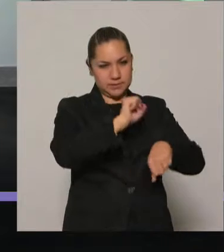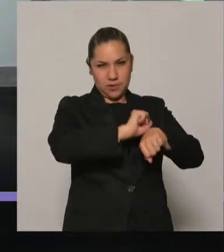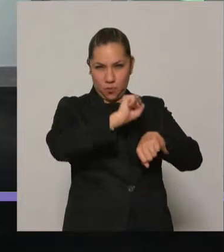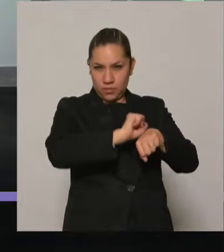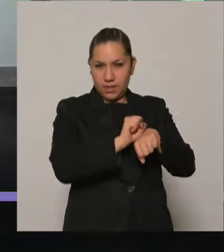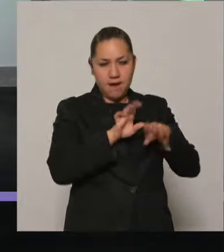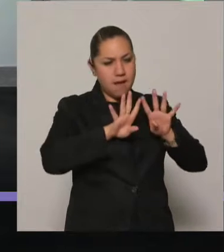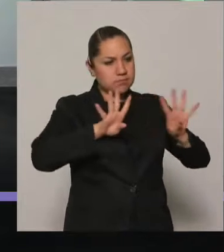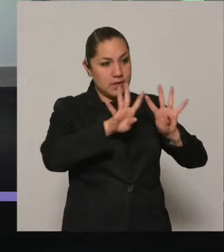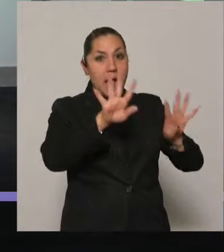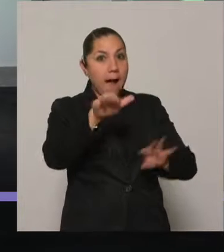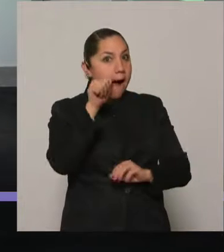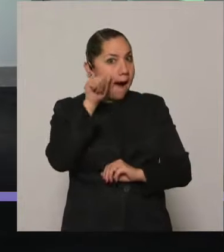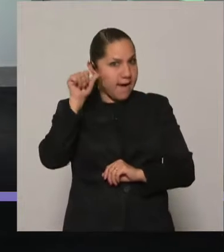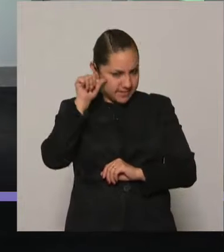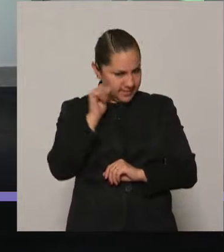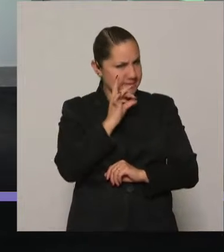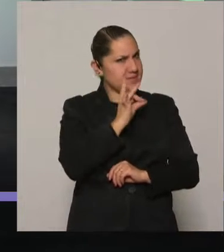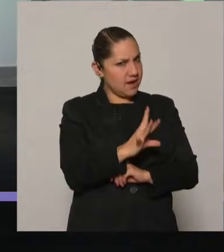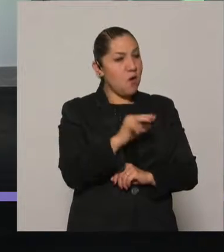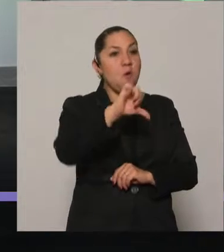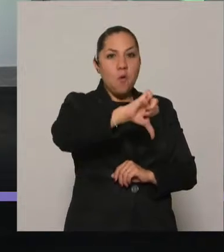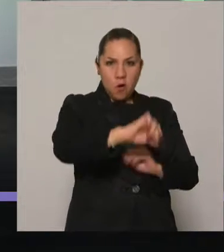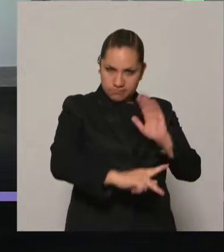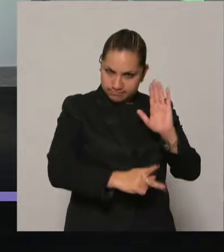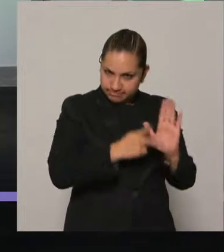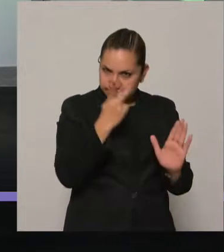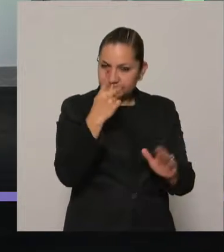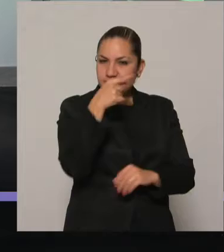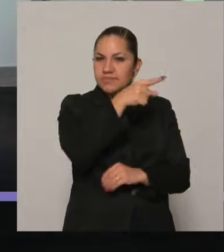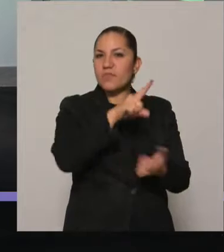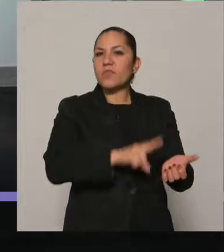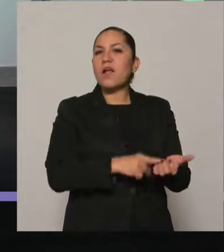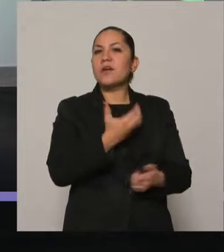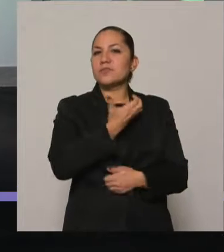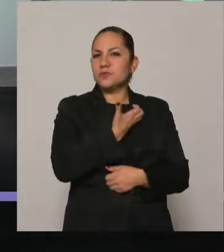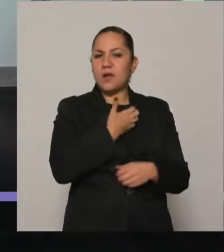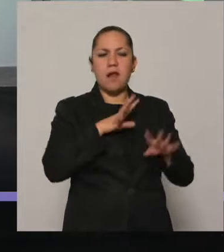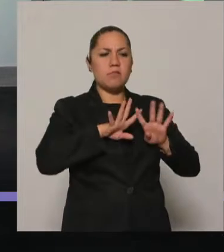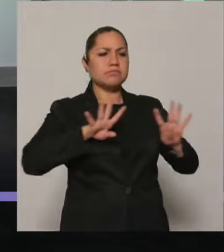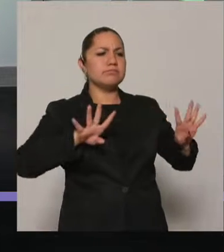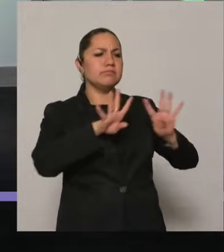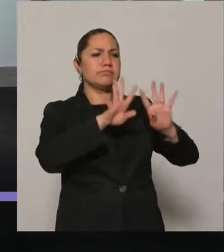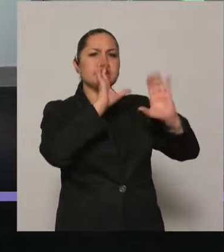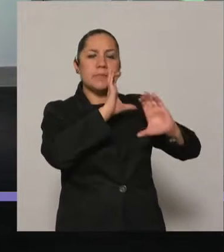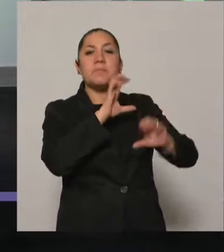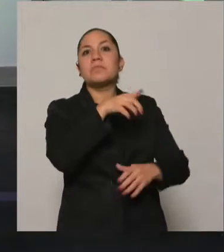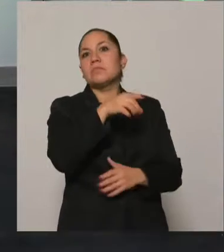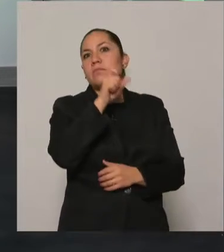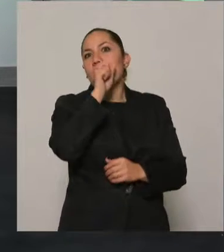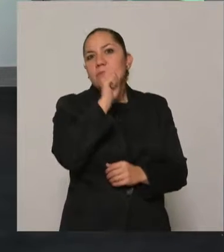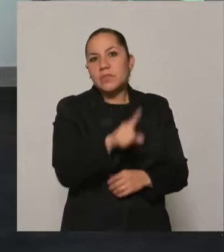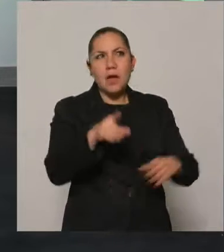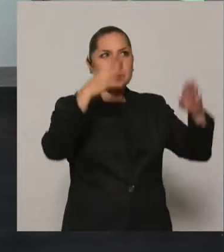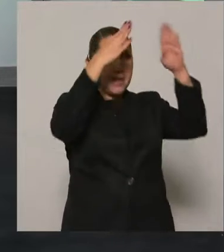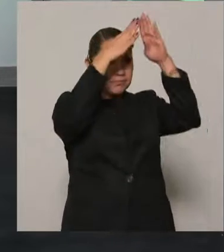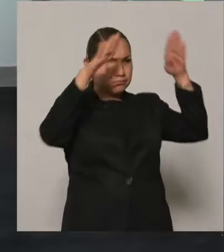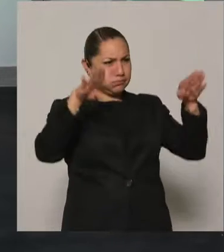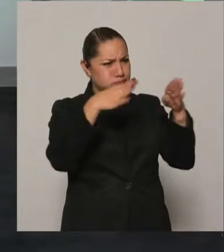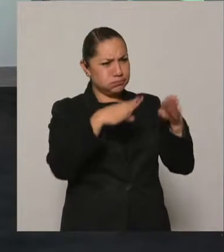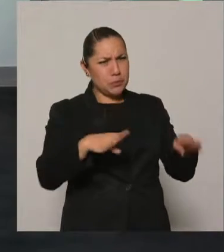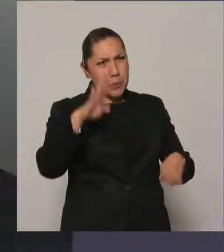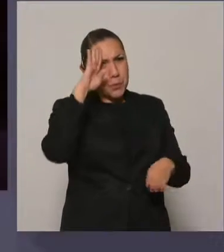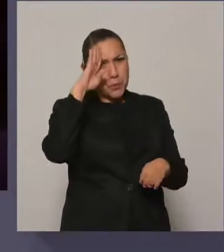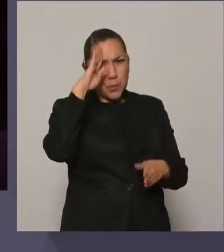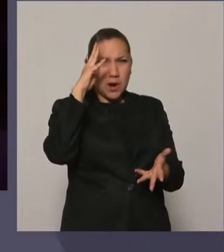el Zócalo, hoy vale mucho la pena verlos y además hay una decoración preciosa con un árbol, con esferas gigantes, con algo novedoso que